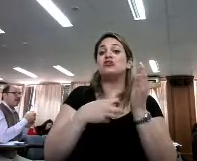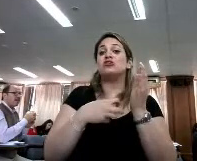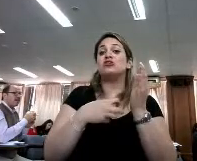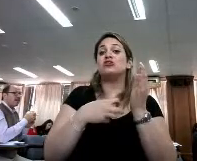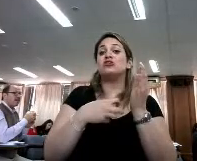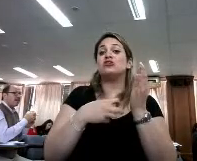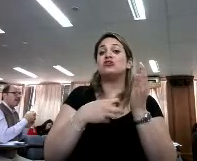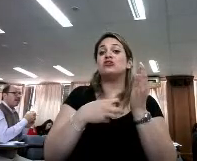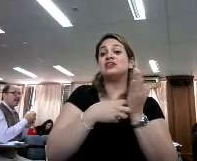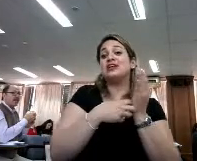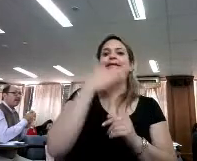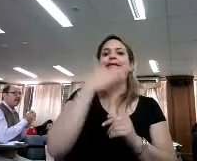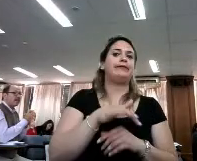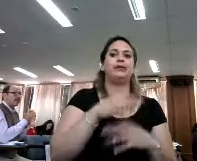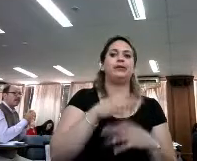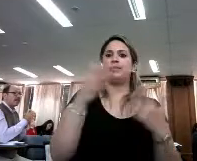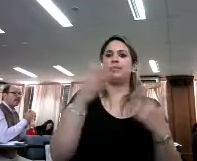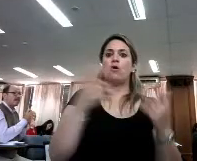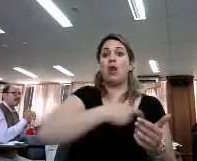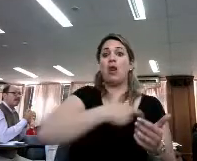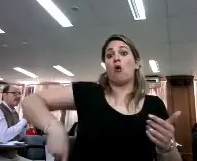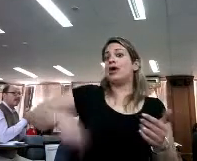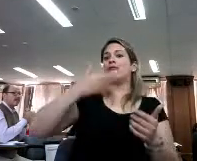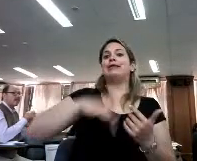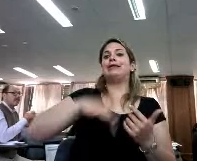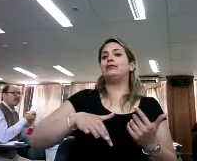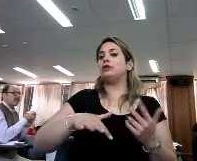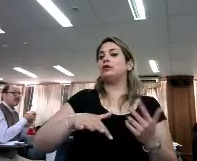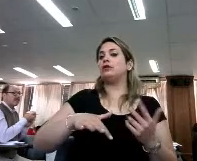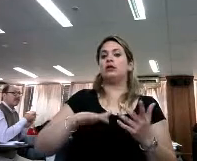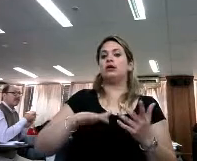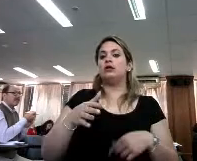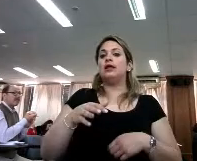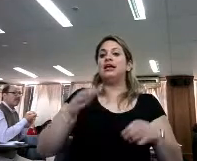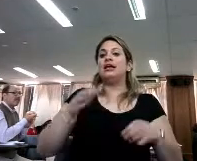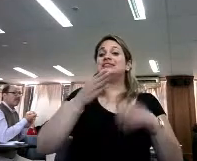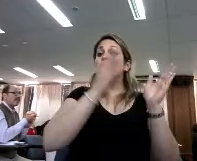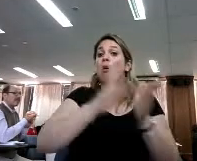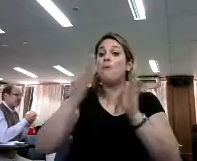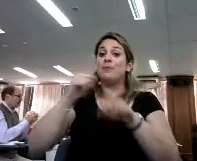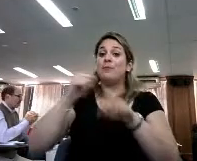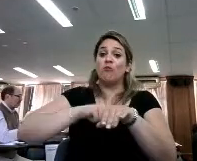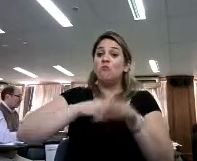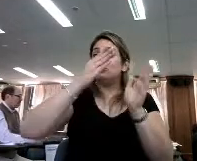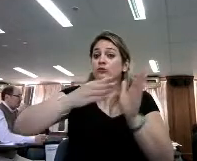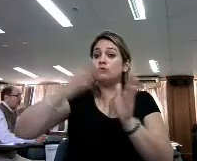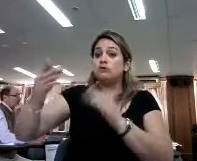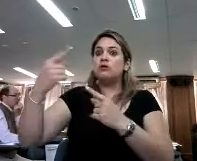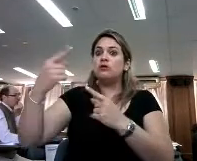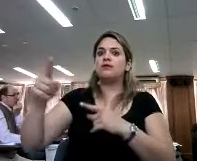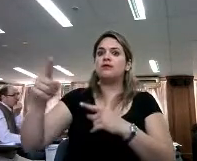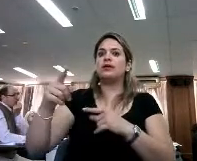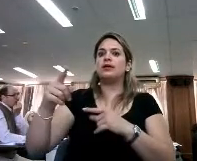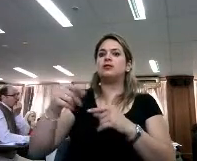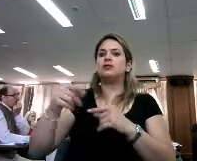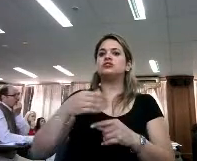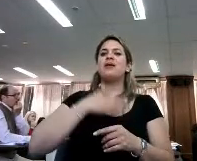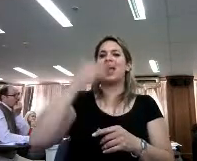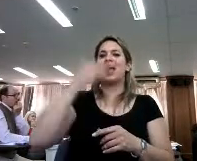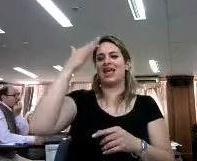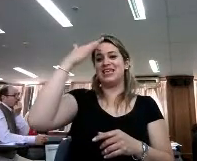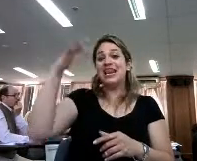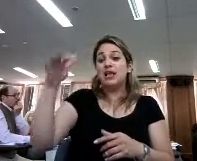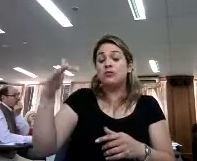entendió que, o el Estado entendió a través de sus diferentes instancias judiciales, que si bien la propiedad intelectual era importante,